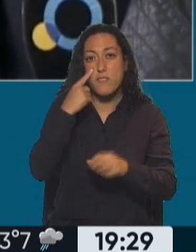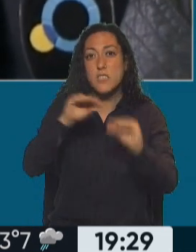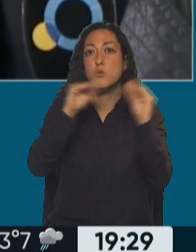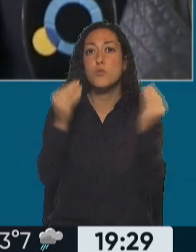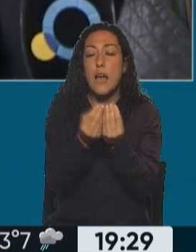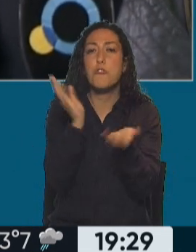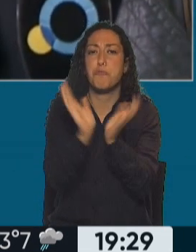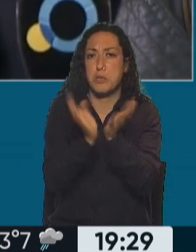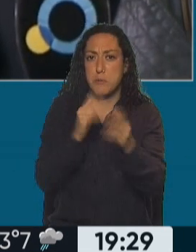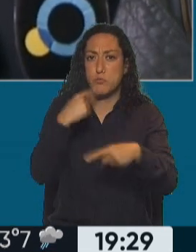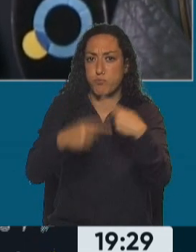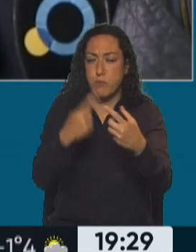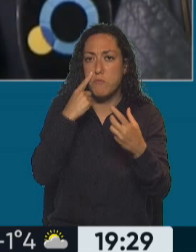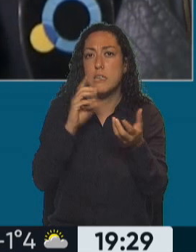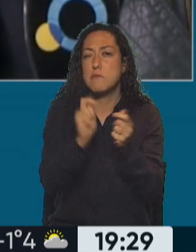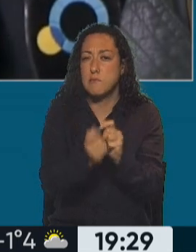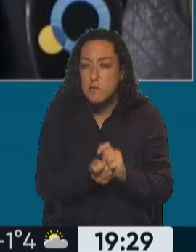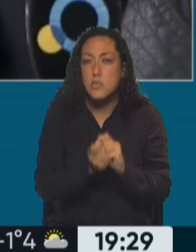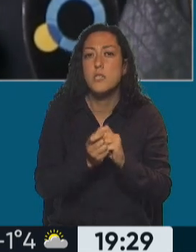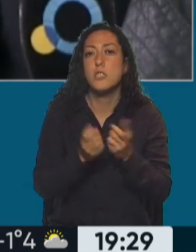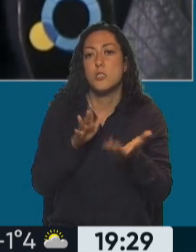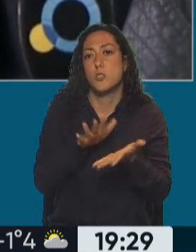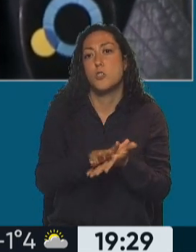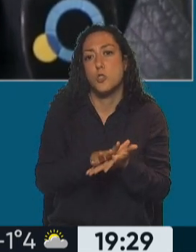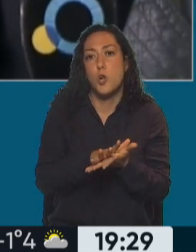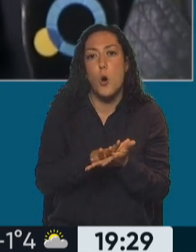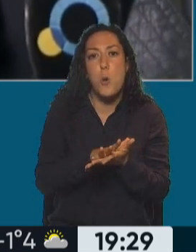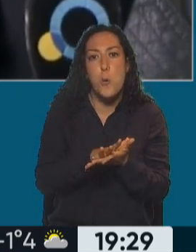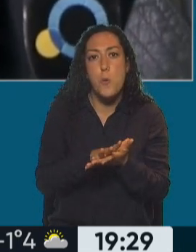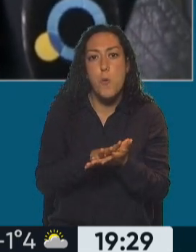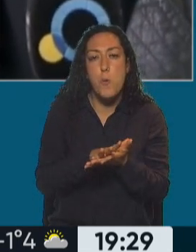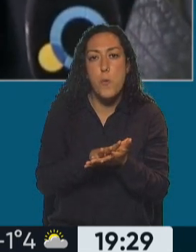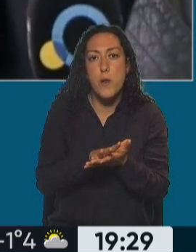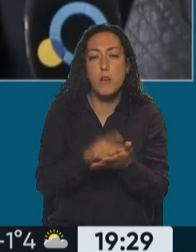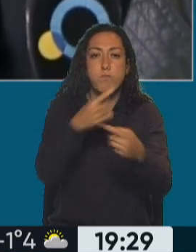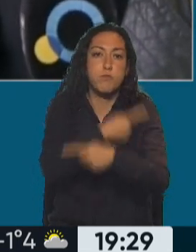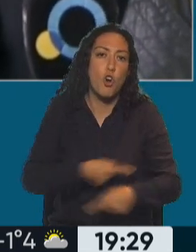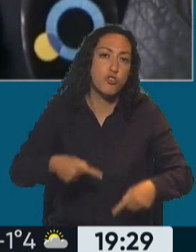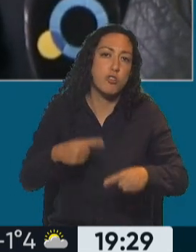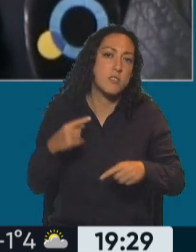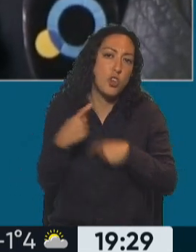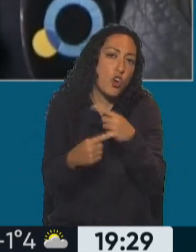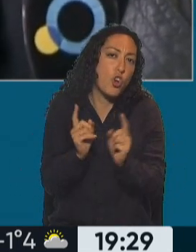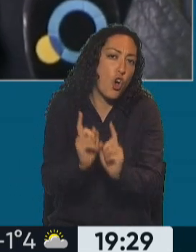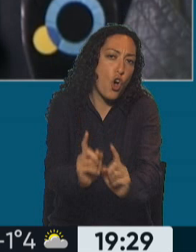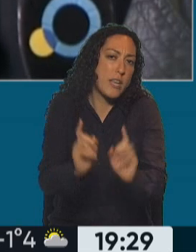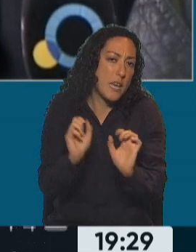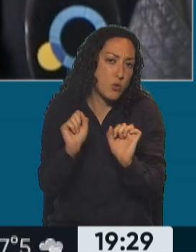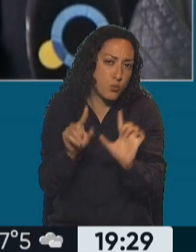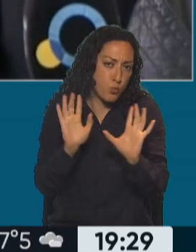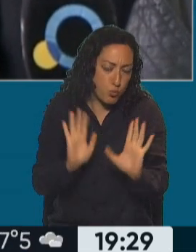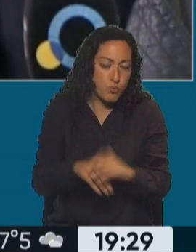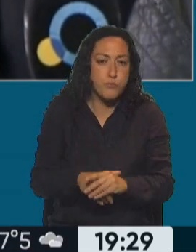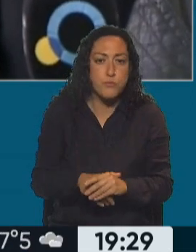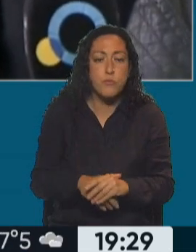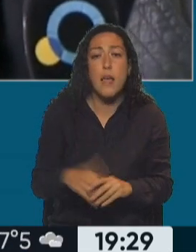tratamiento que lleva adelante Eve de Bonafini, dada una cantidad de afecciones crónicas que padece. El director de este